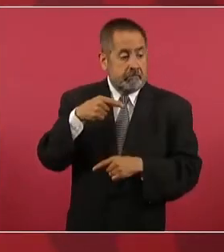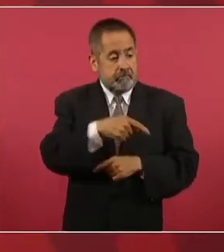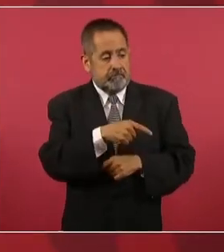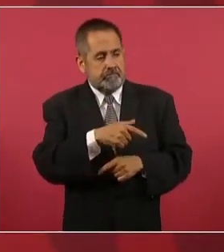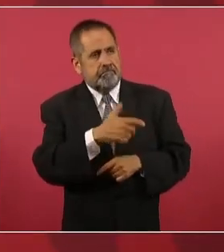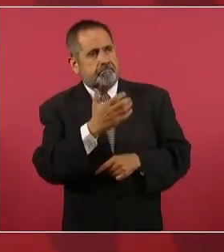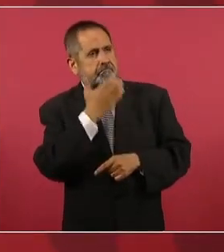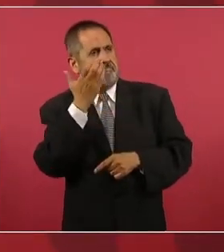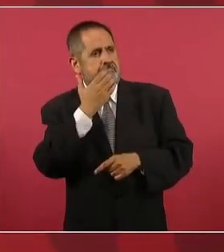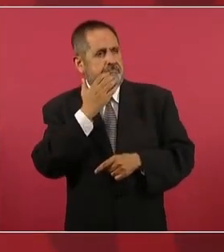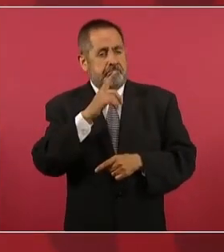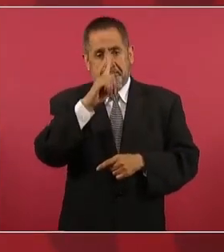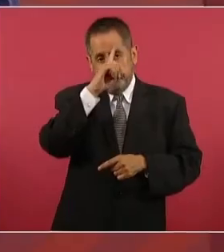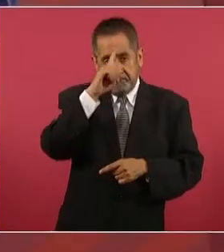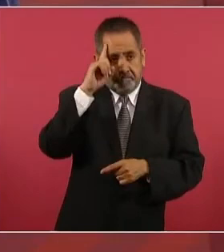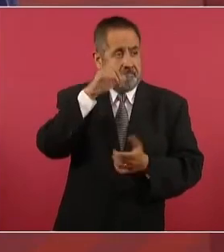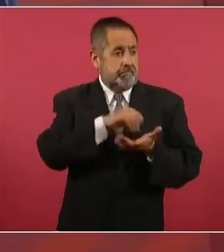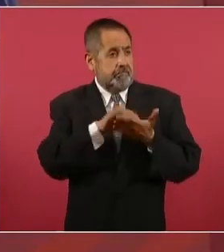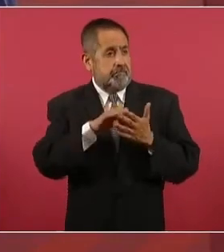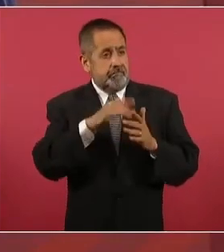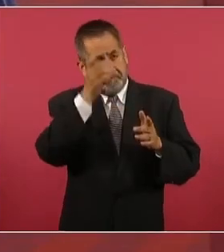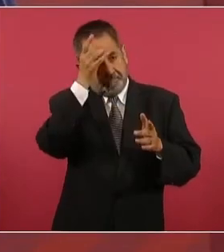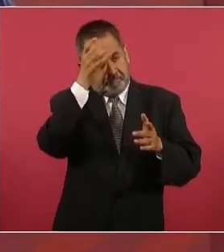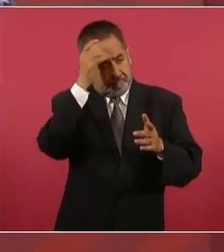Madrid, ¿no?,